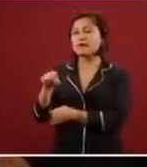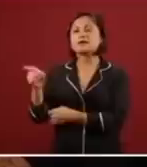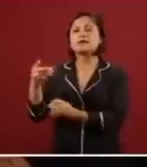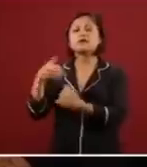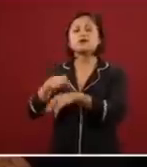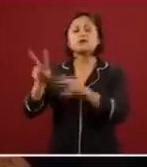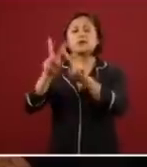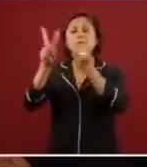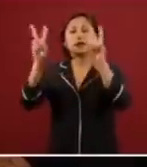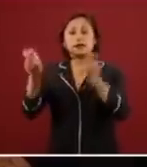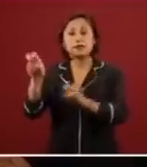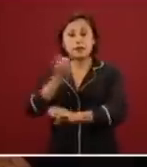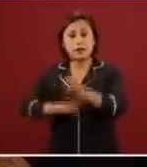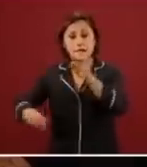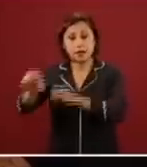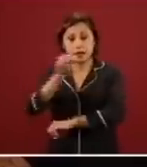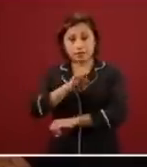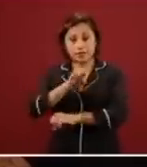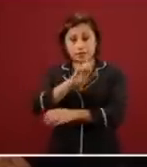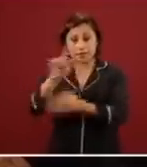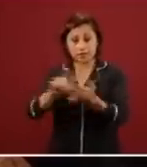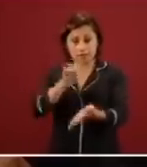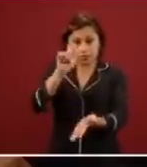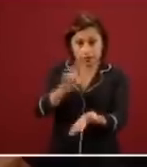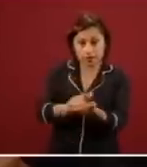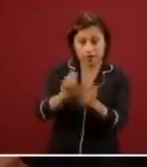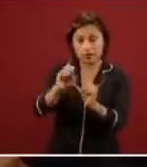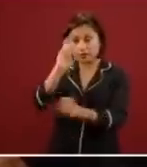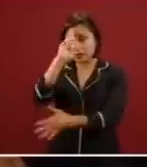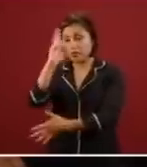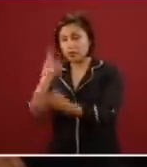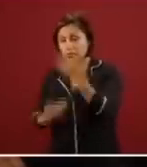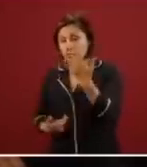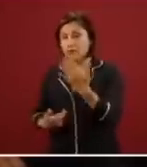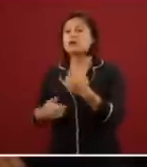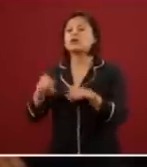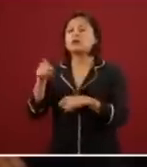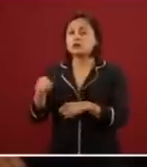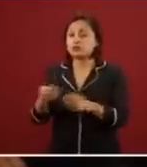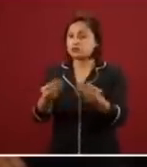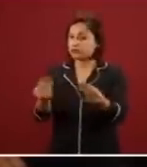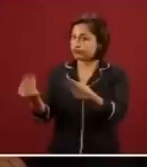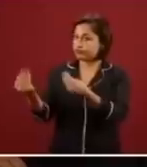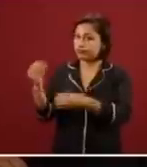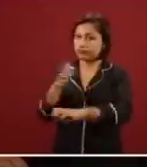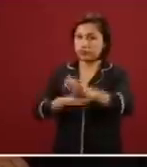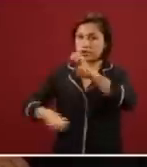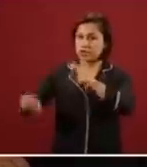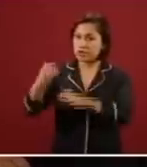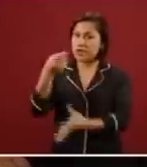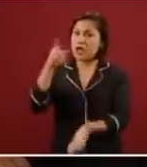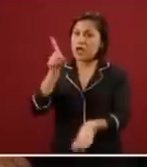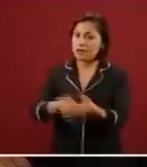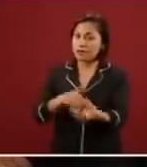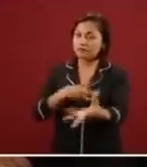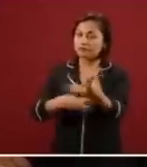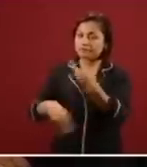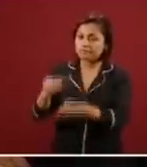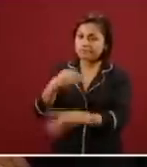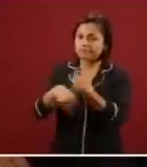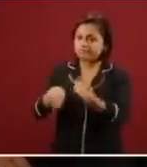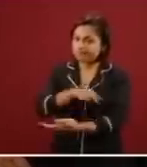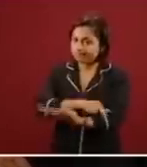legales, que hay bastantes con desviación, lavado de dinero, defraudación,